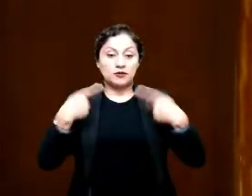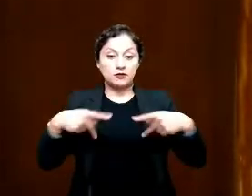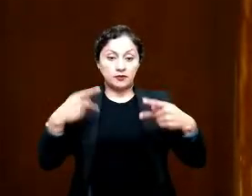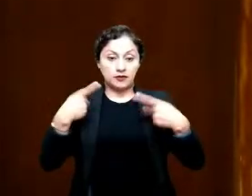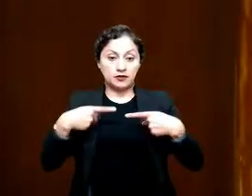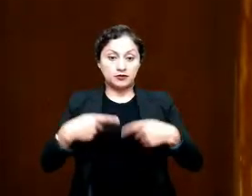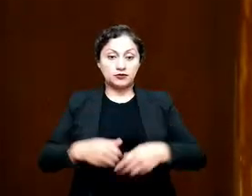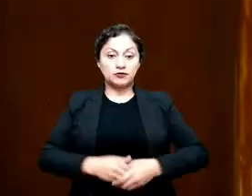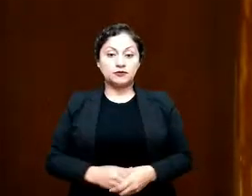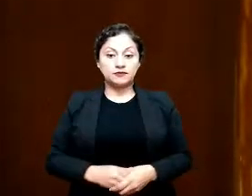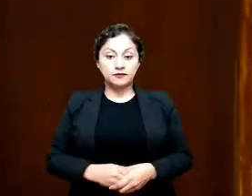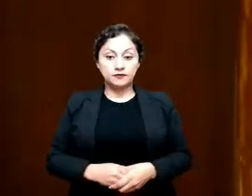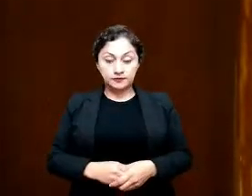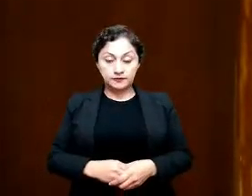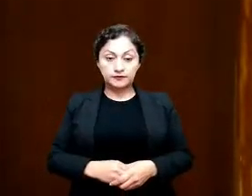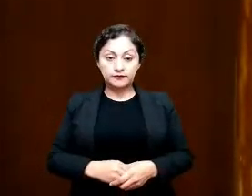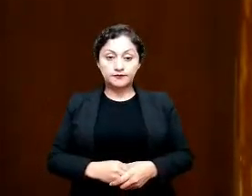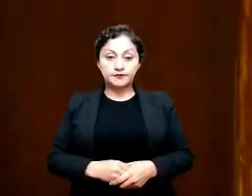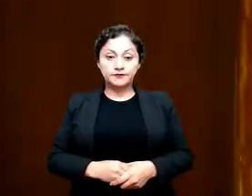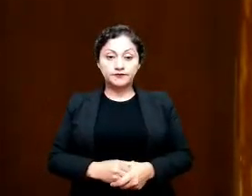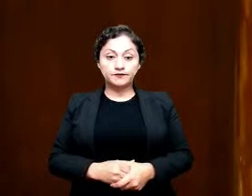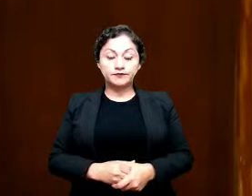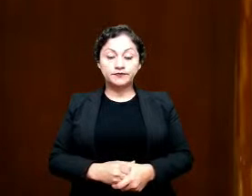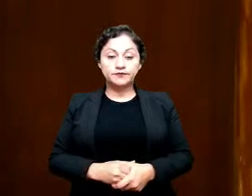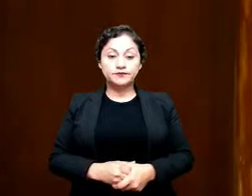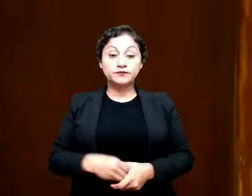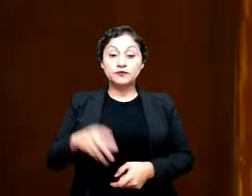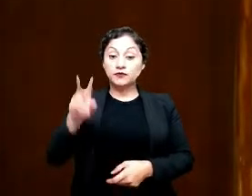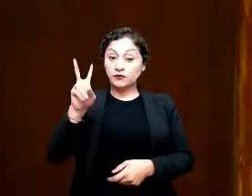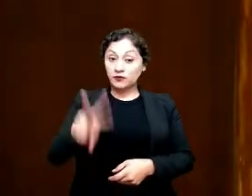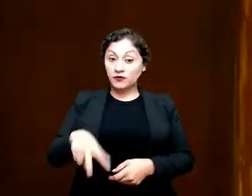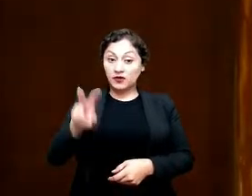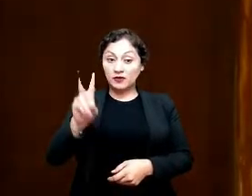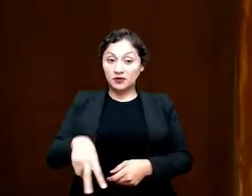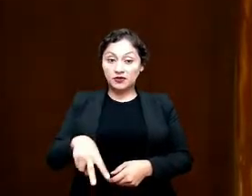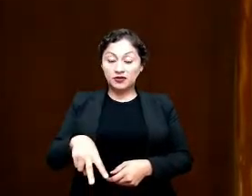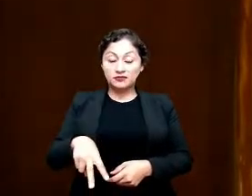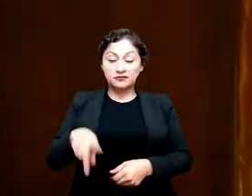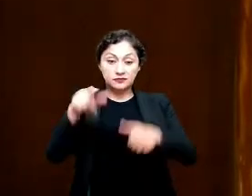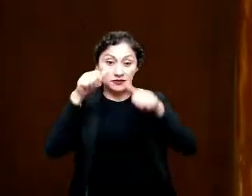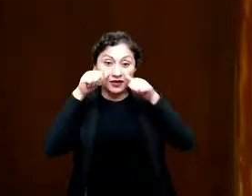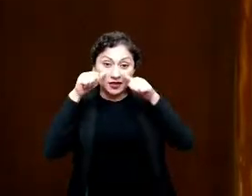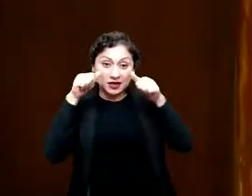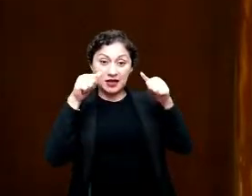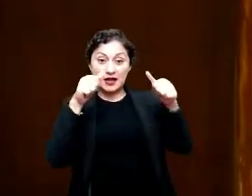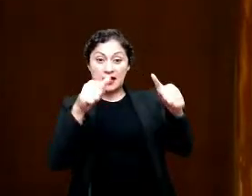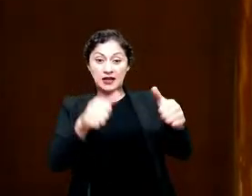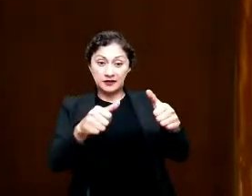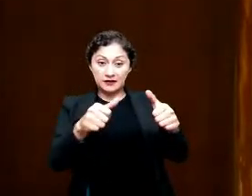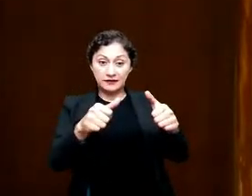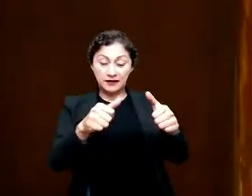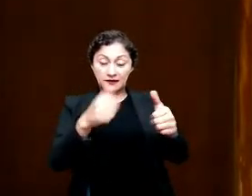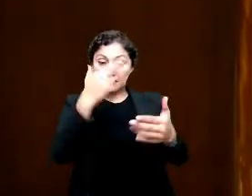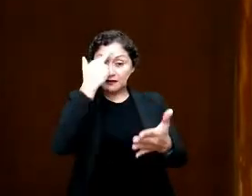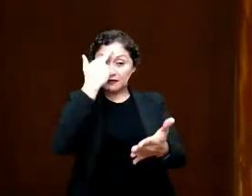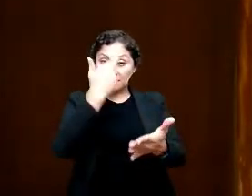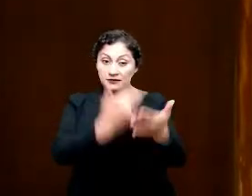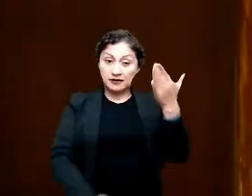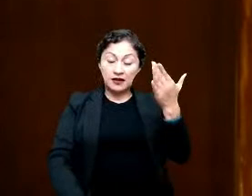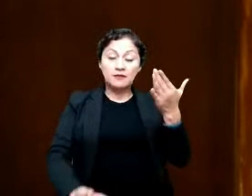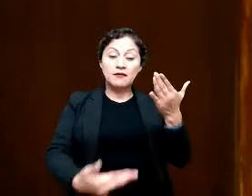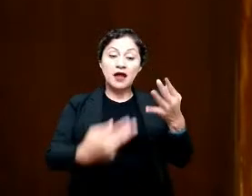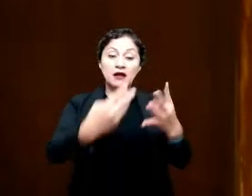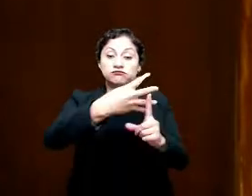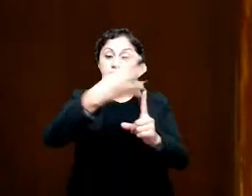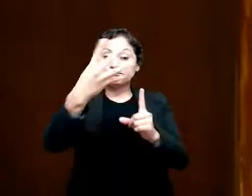Lo cierto es que poco o nada se ha hecho para mitigar los delitos contra la diversidad sexual, es decir,